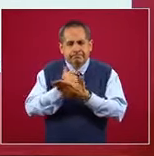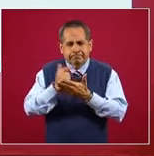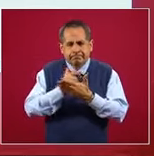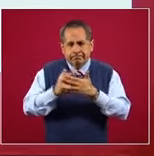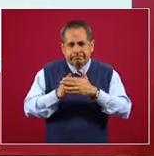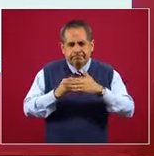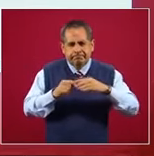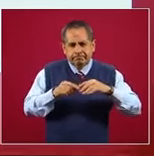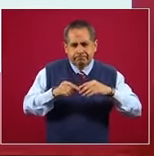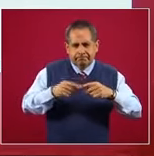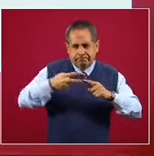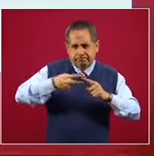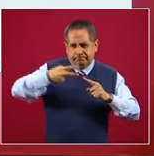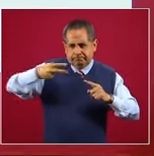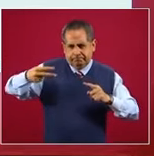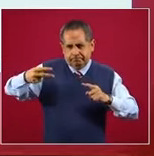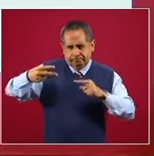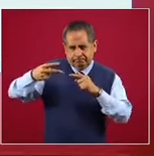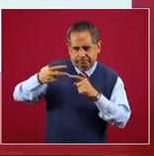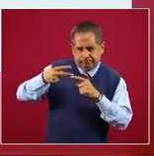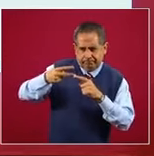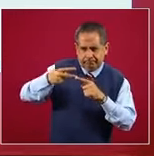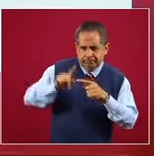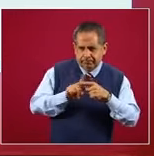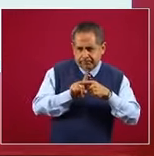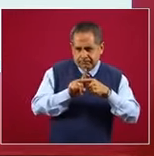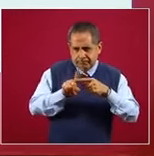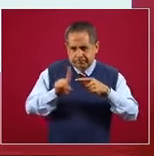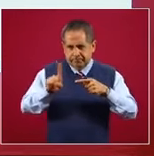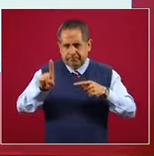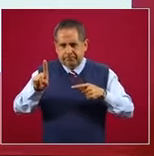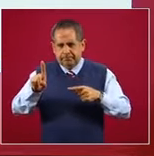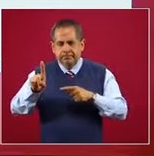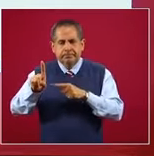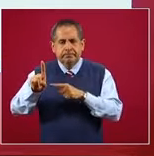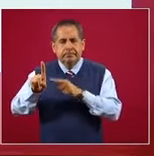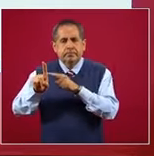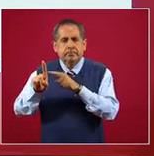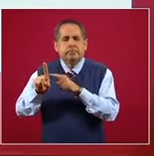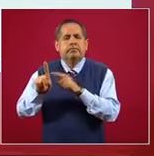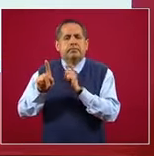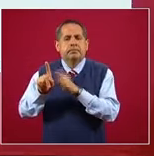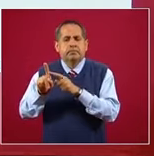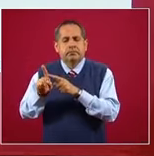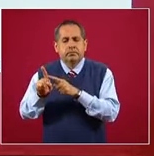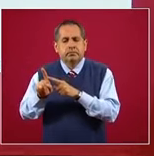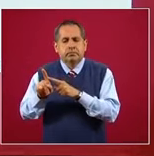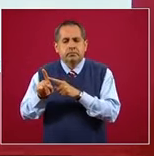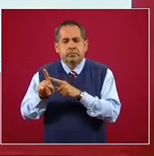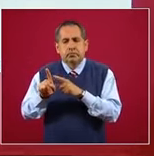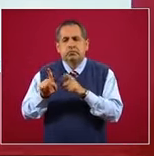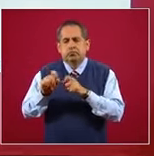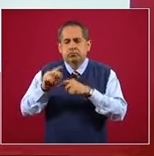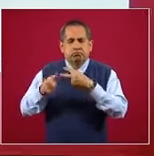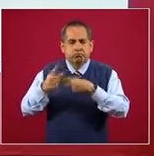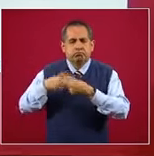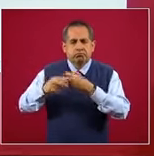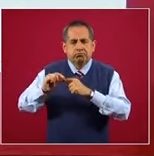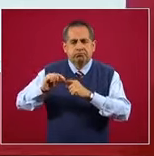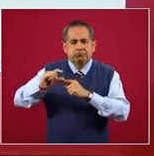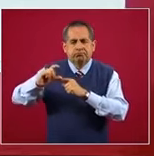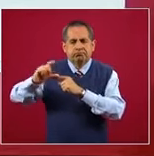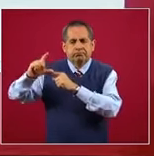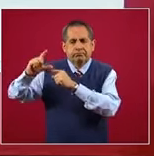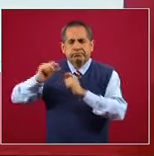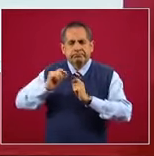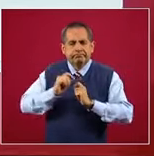más pegadas a la línea inferior en este color, y vemos cómo también se van comportando. Y notemos